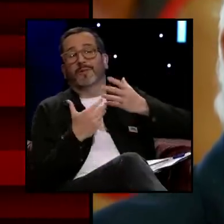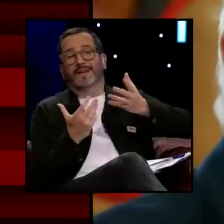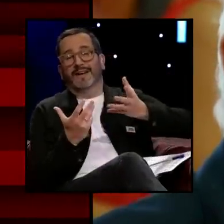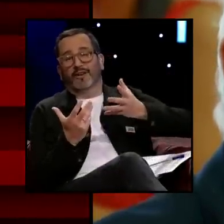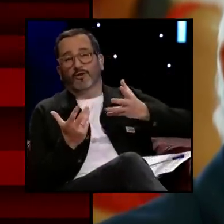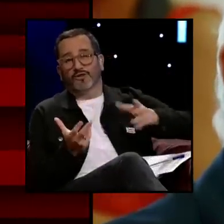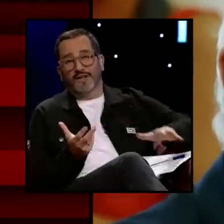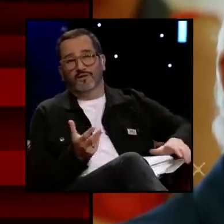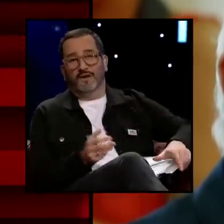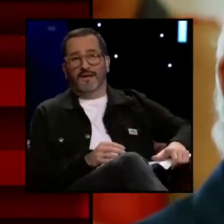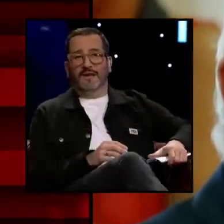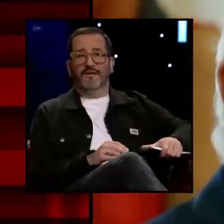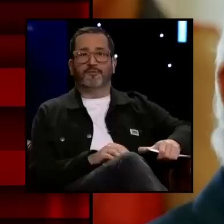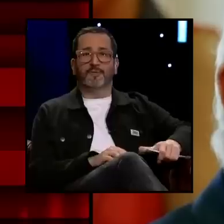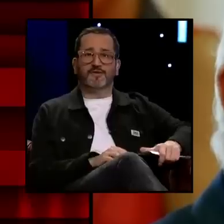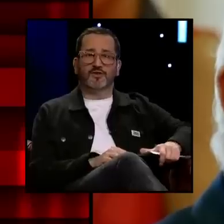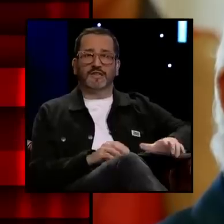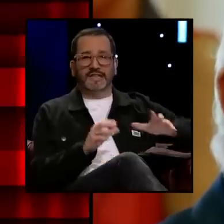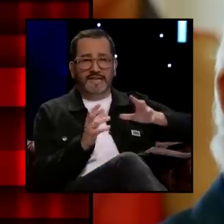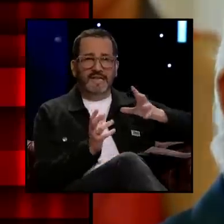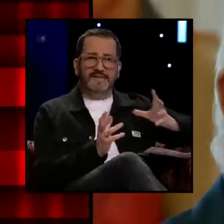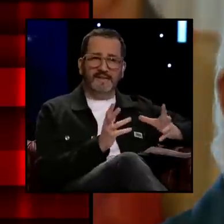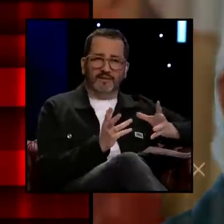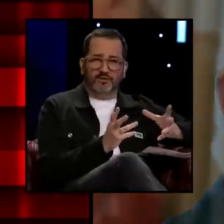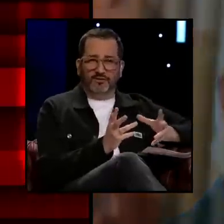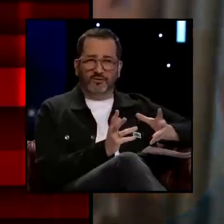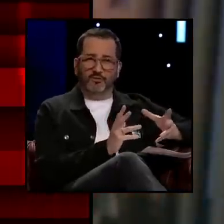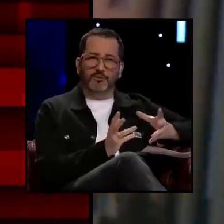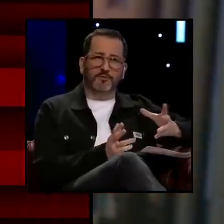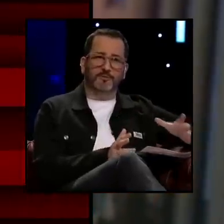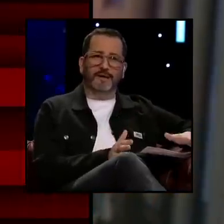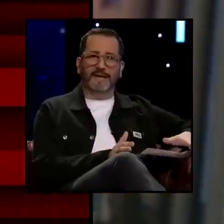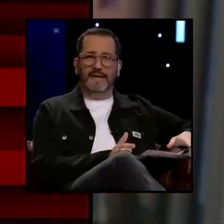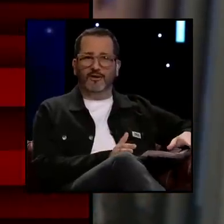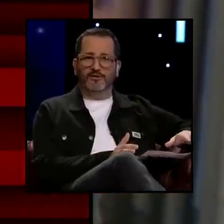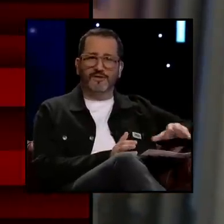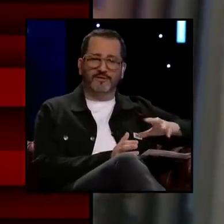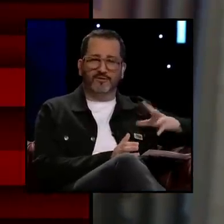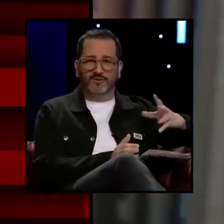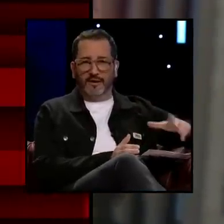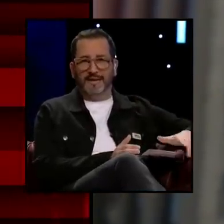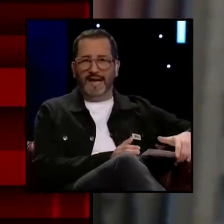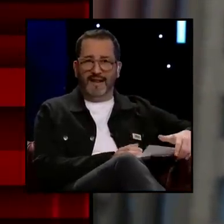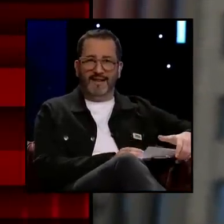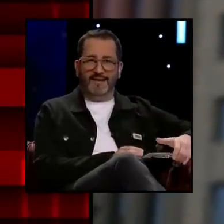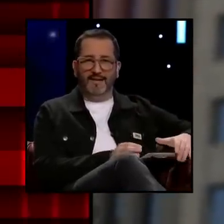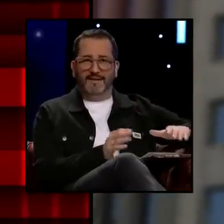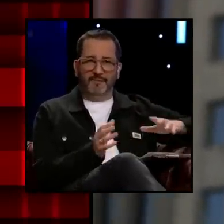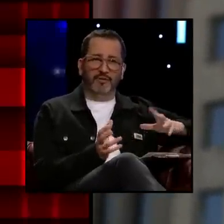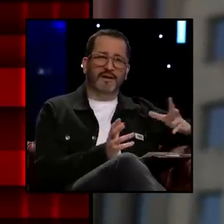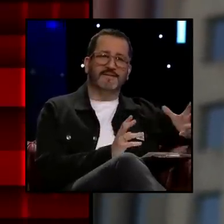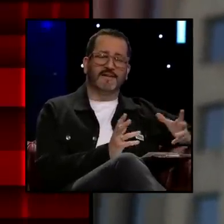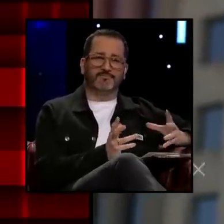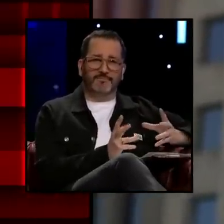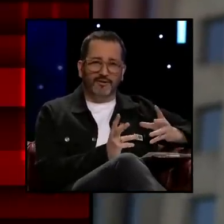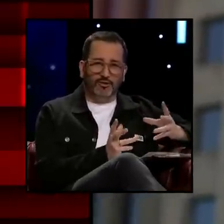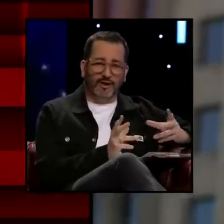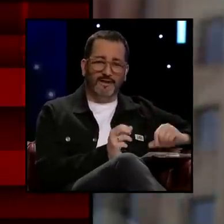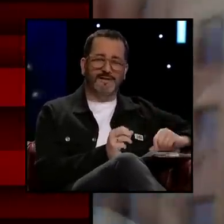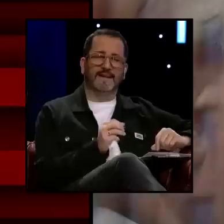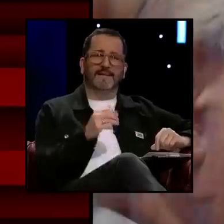Después, de alguna manera, reconocieron que había información que tenía cierto manejo, cierta mirada que podría